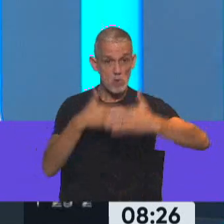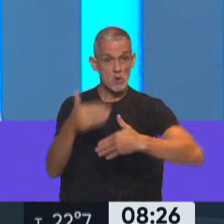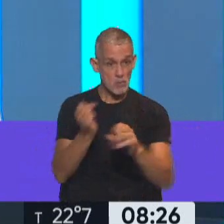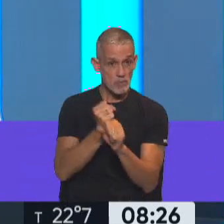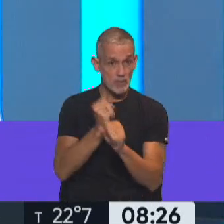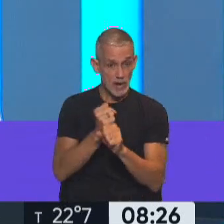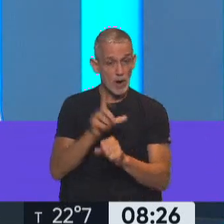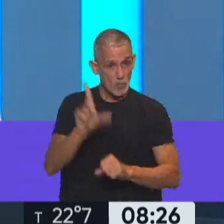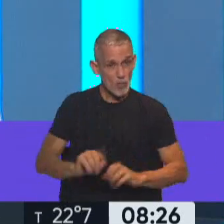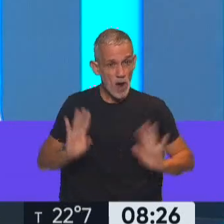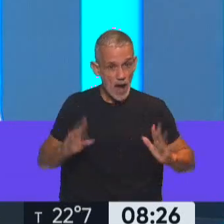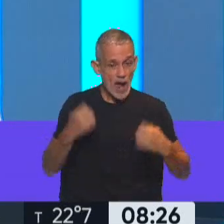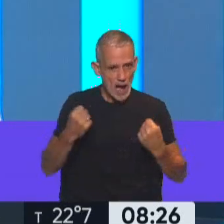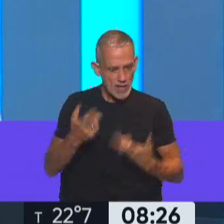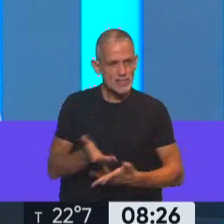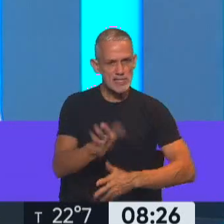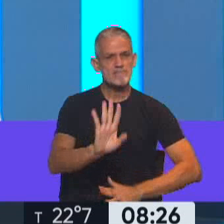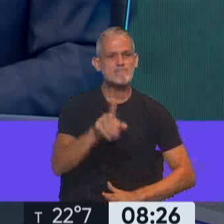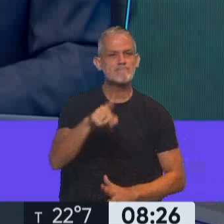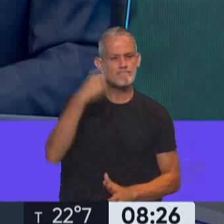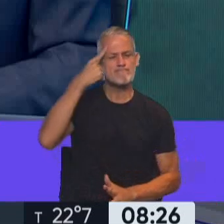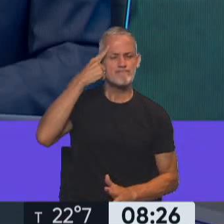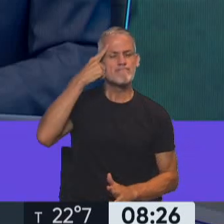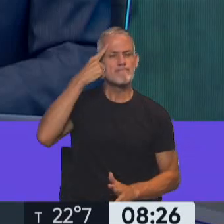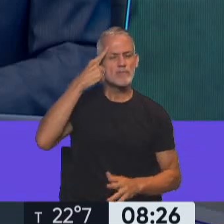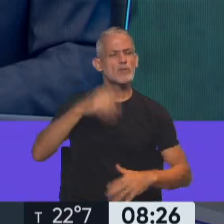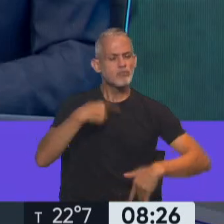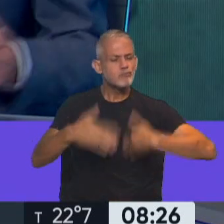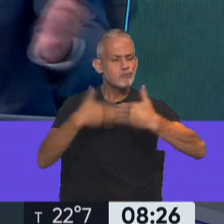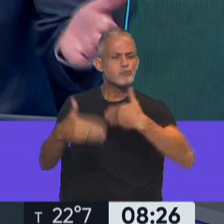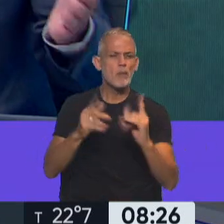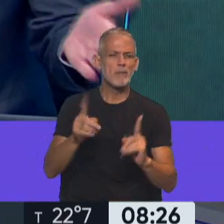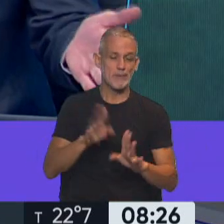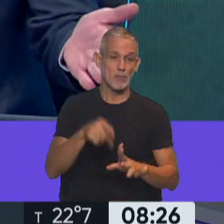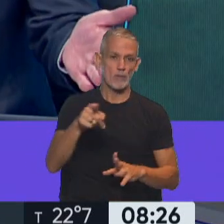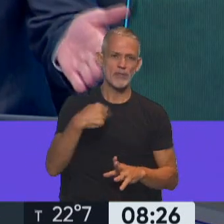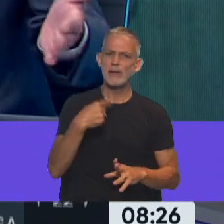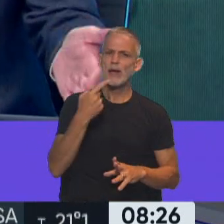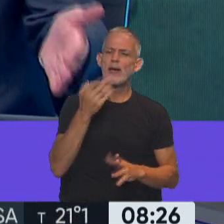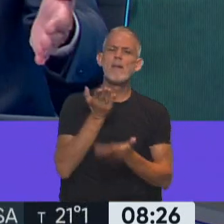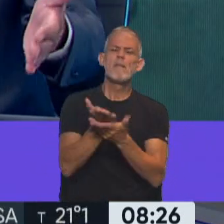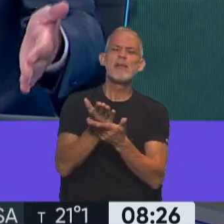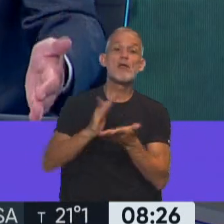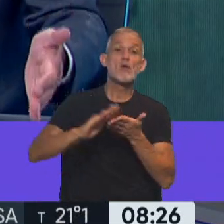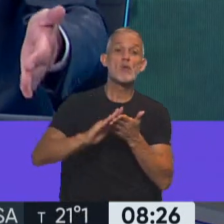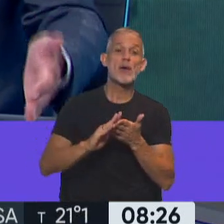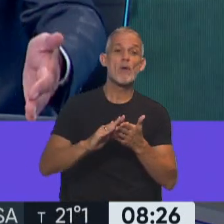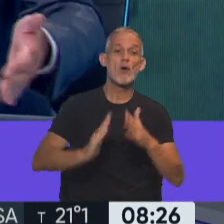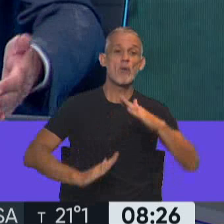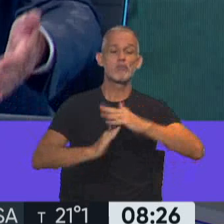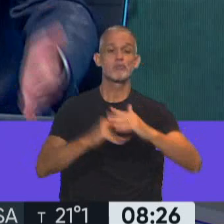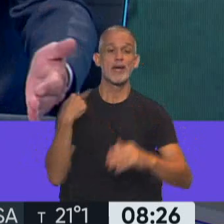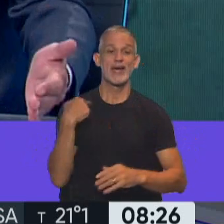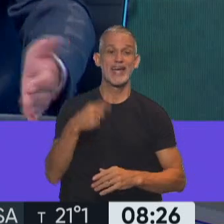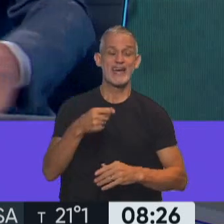trabajo intenso, importante. Creo que en eso va a haber una continuidad. Jackie, justamente, ¿qué le van a pedir al flamante titular del bloque